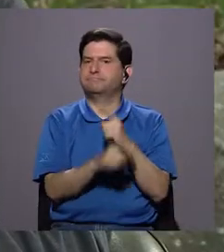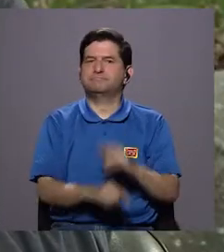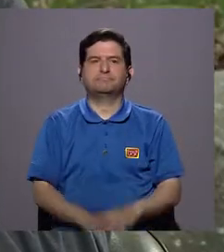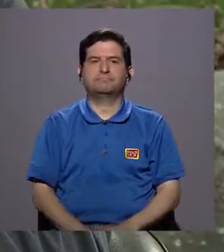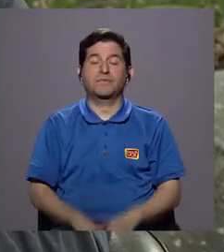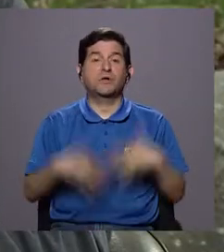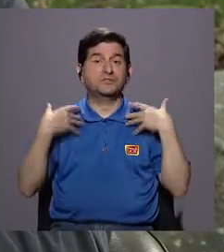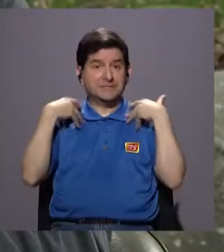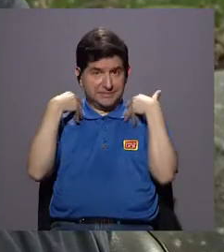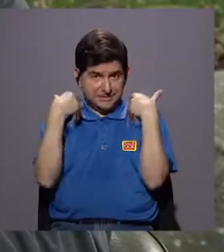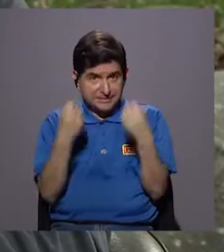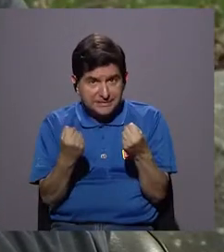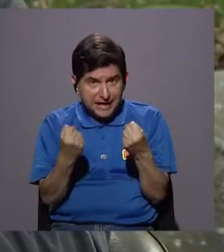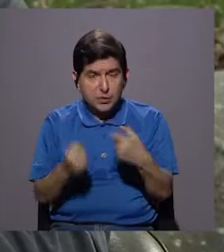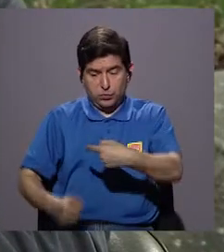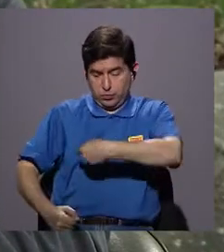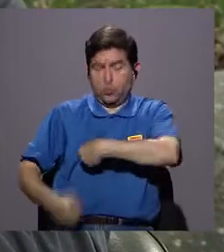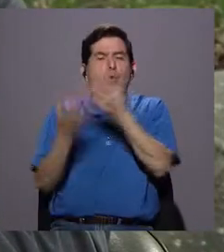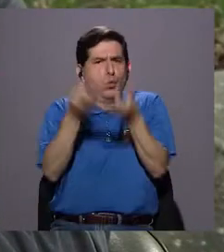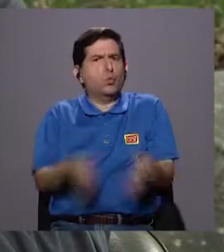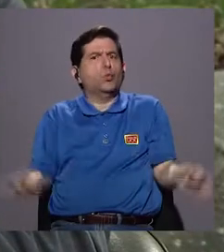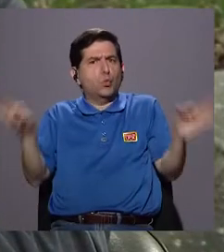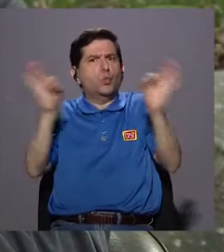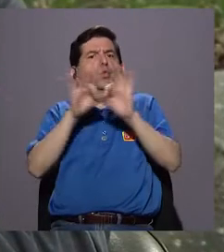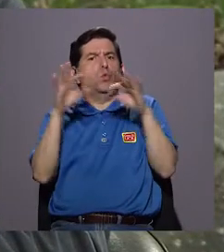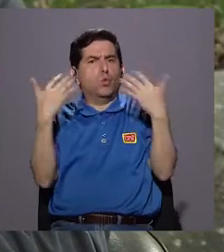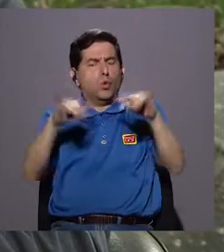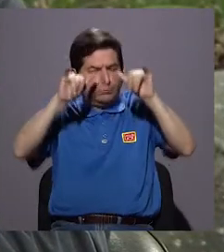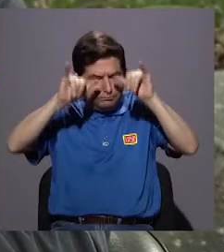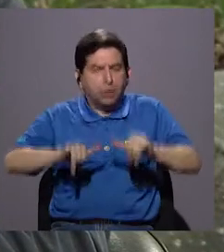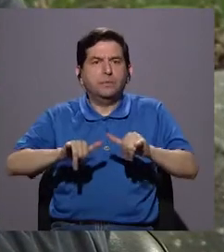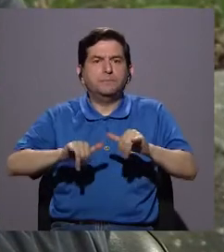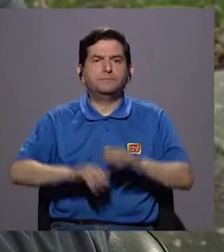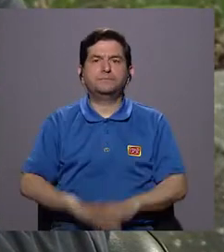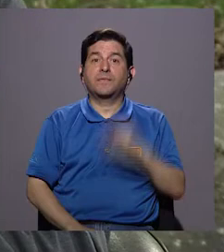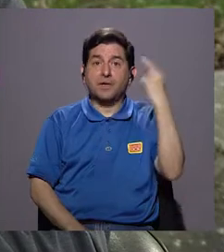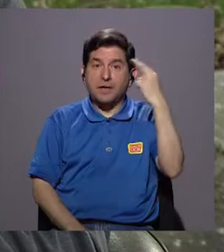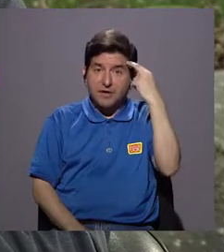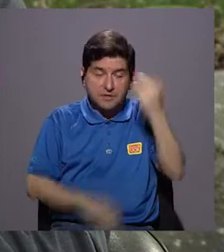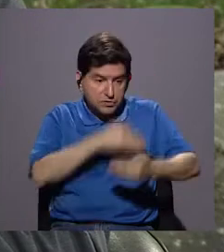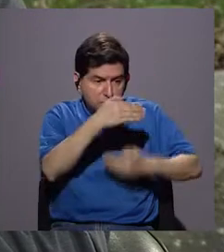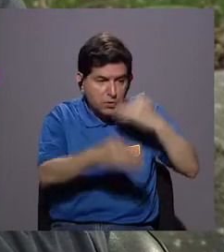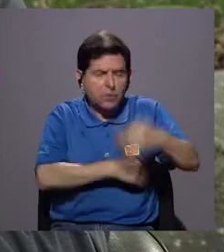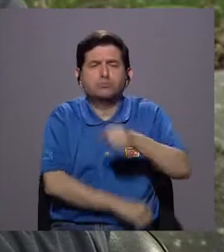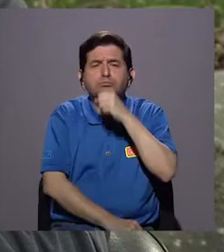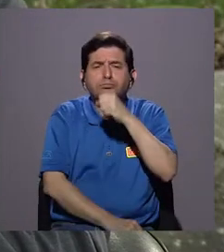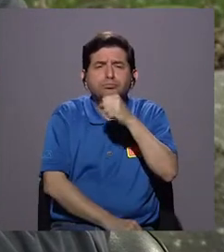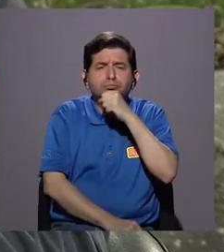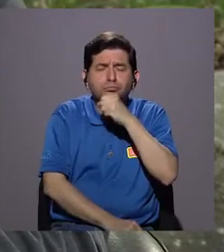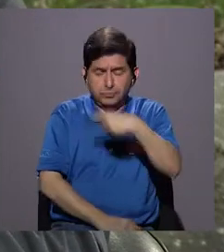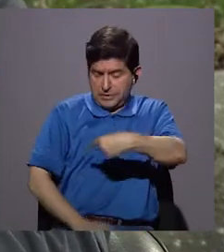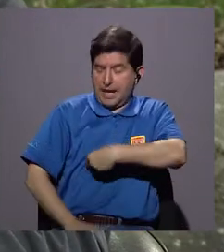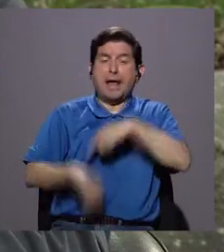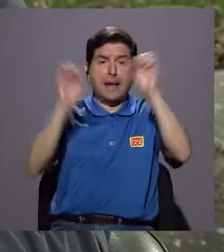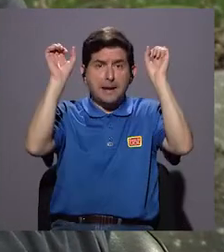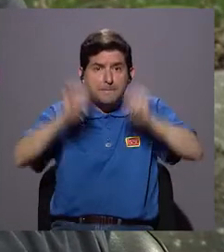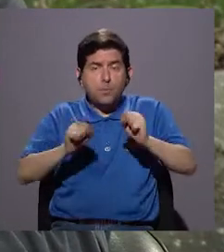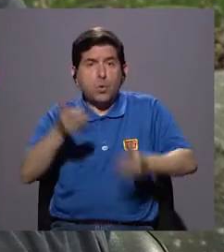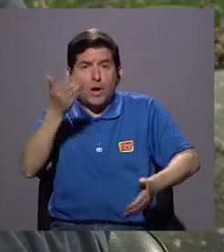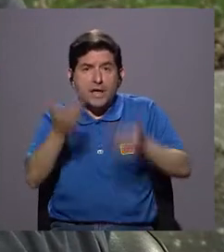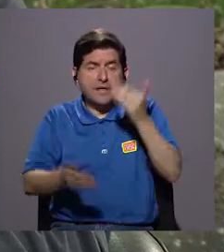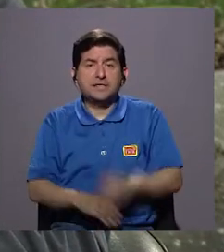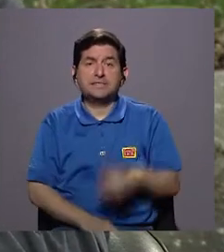la salud del hígado es importantísima mantenerla, porque con el proceso de envejecimiento nuestro hígado puede